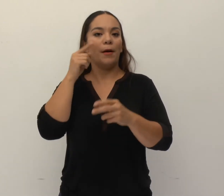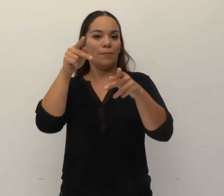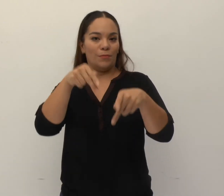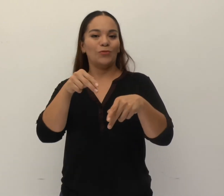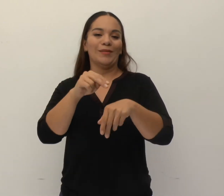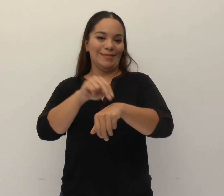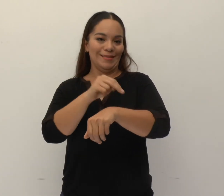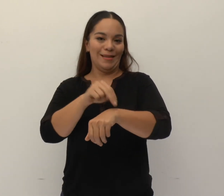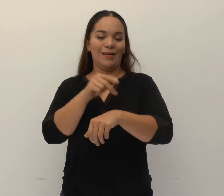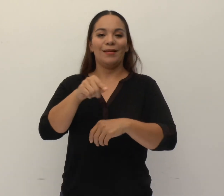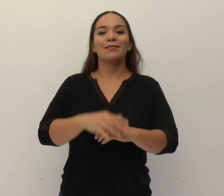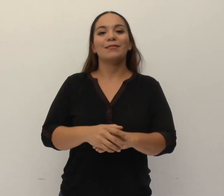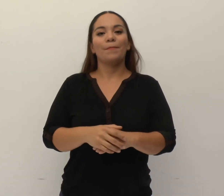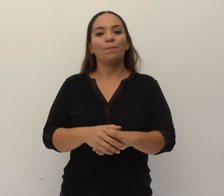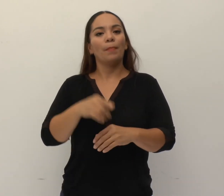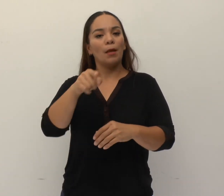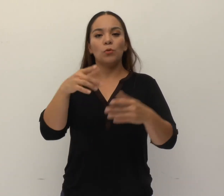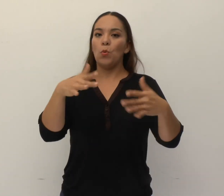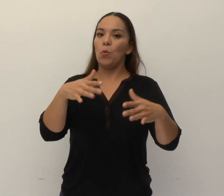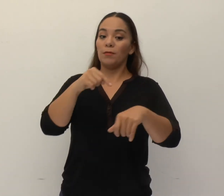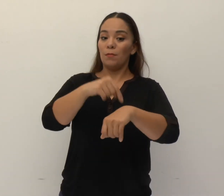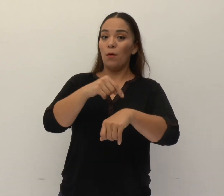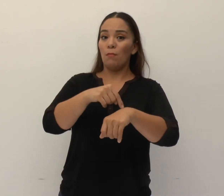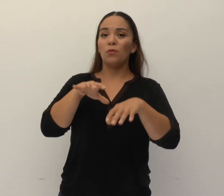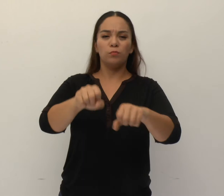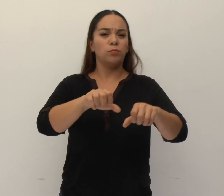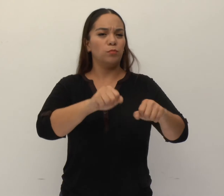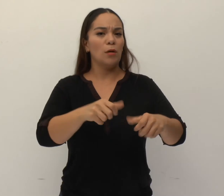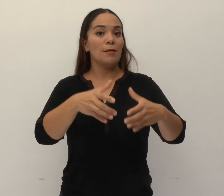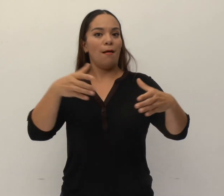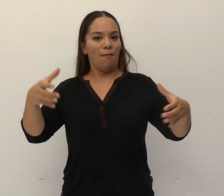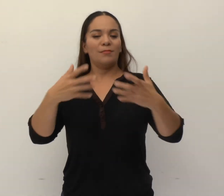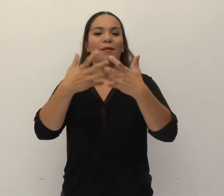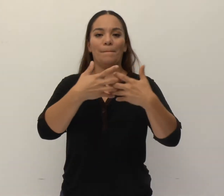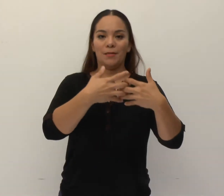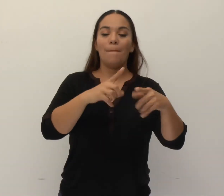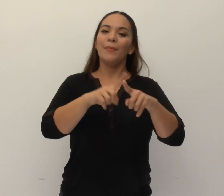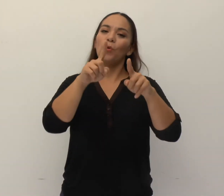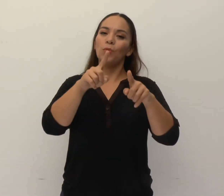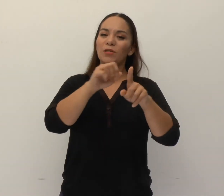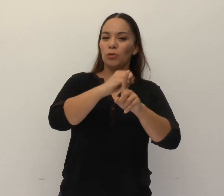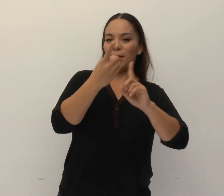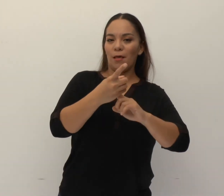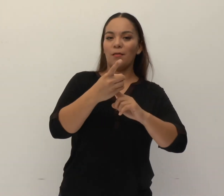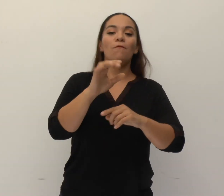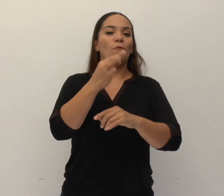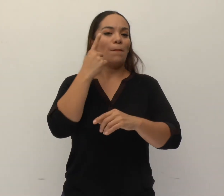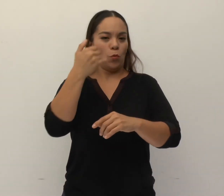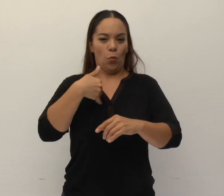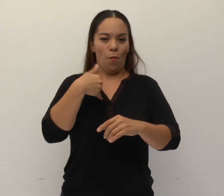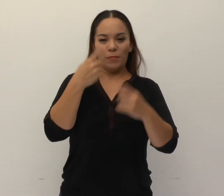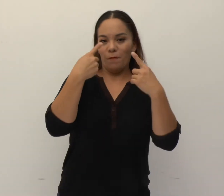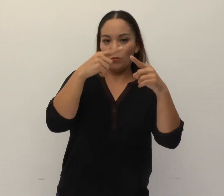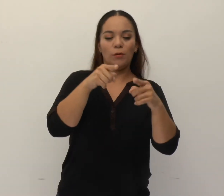UNIA. En un mundo aún dominado por grandes imperios coloniales, la asociación fundada por Marcus Garvey